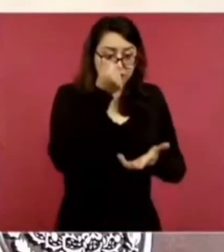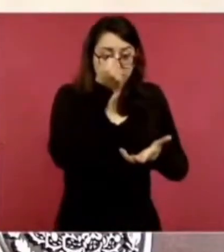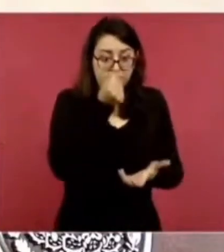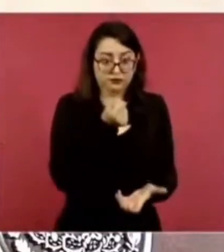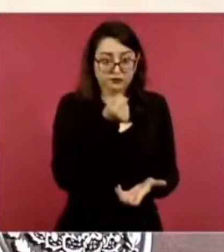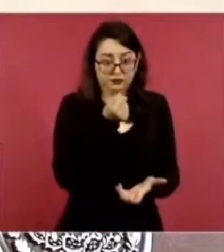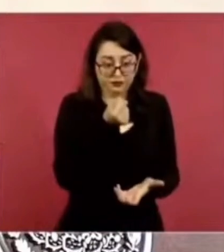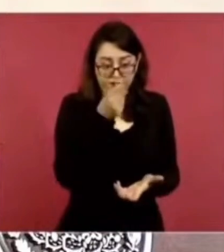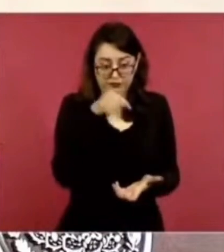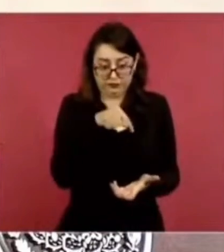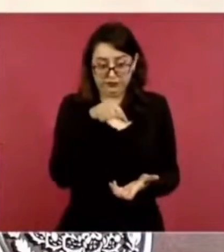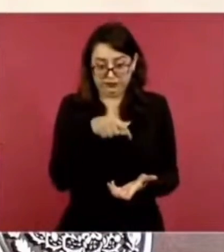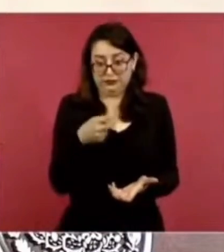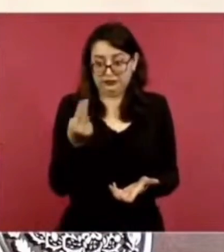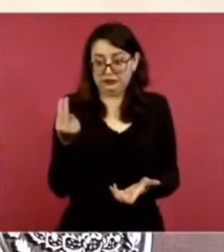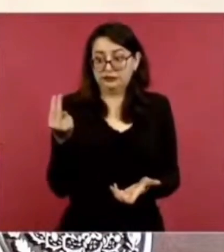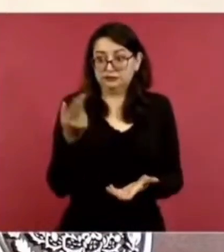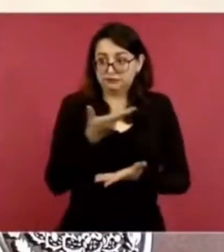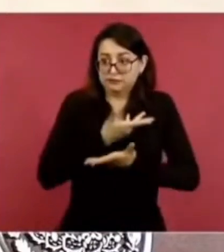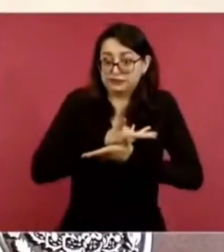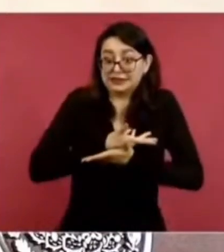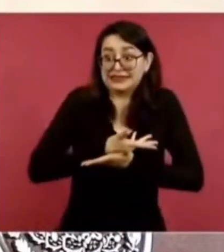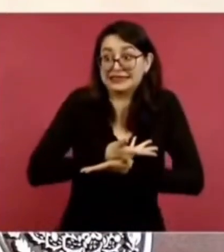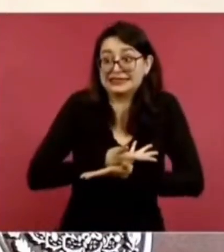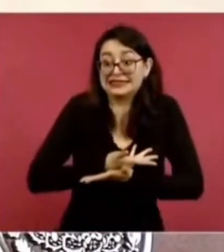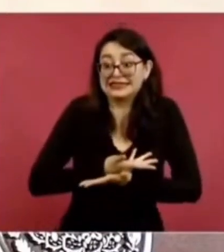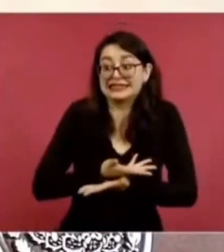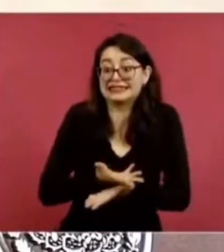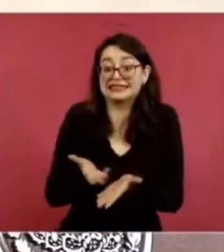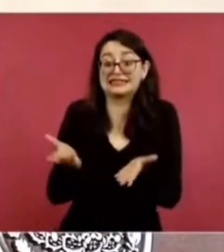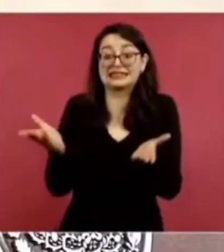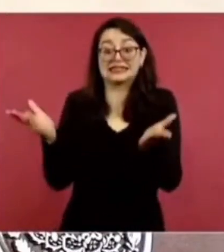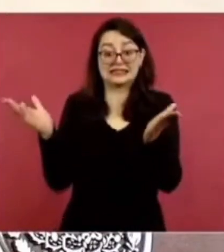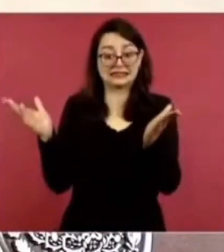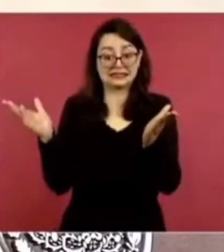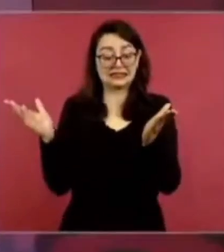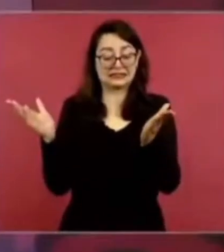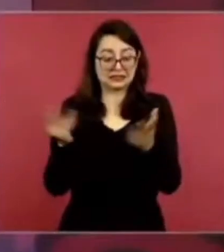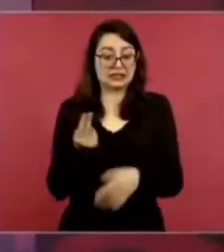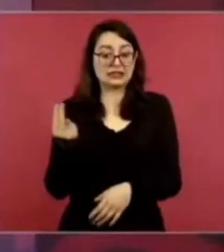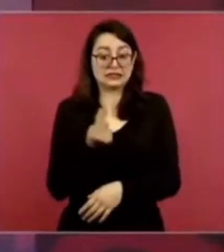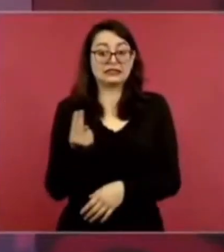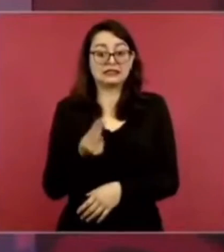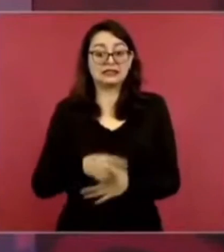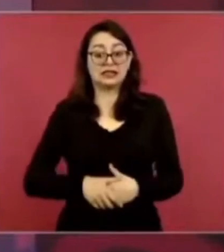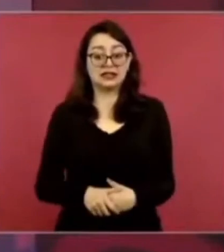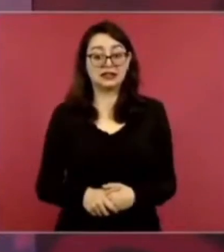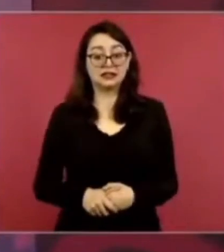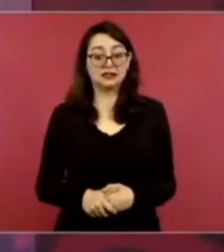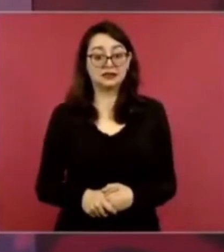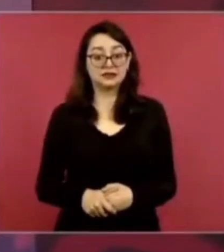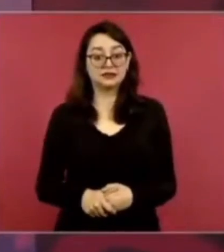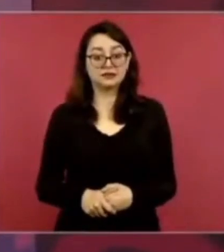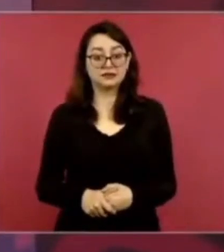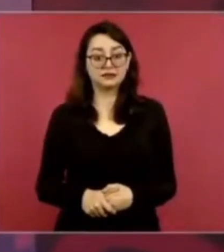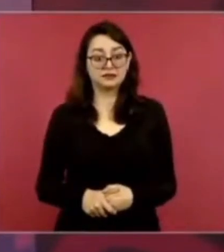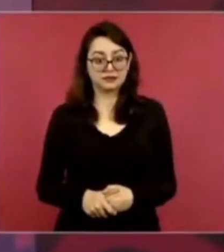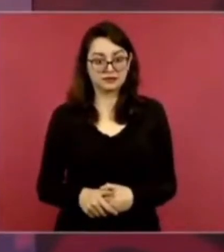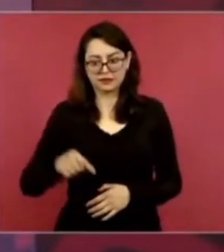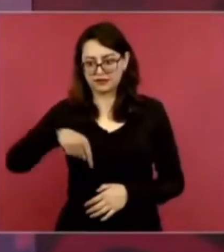Hay que producir la riqueza, pero eso lo hacen todos los mexicanos. ¿O quién produce la